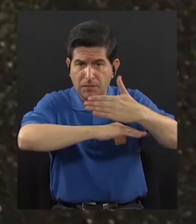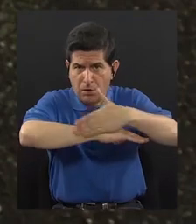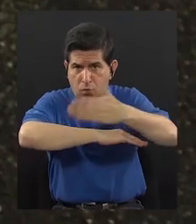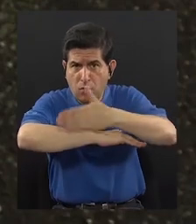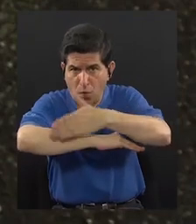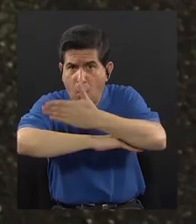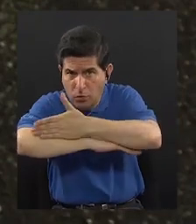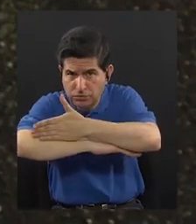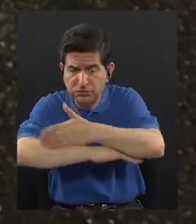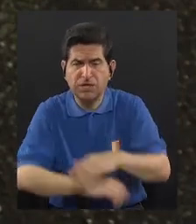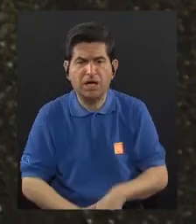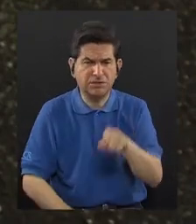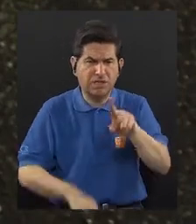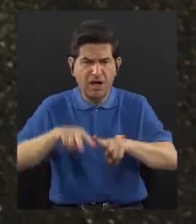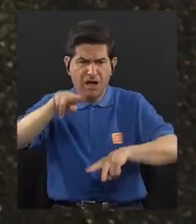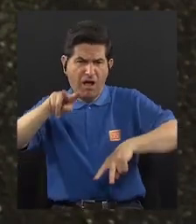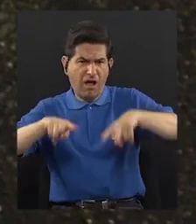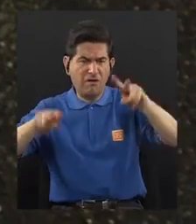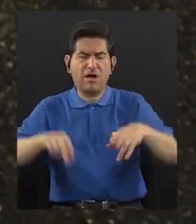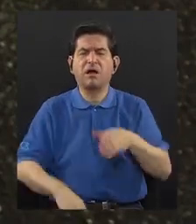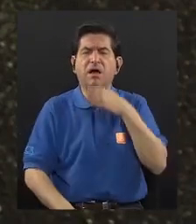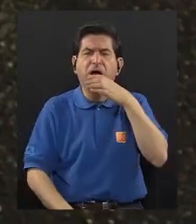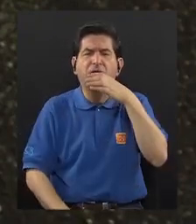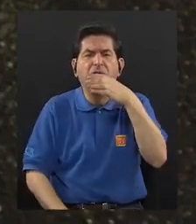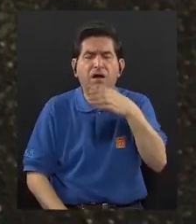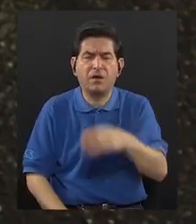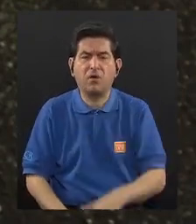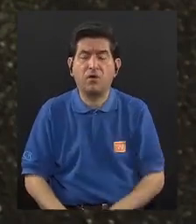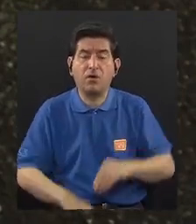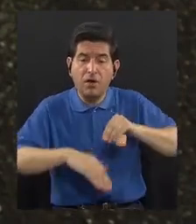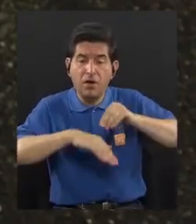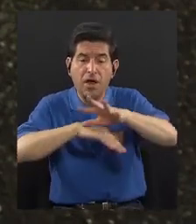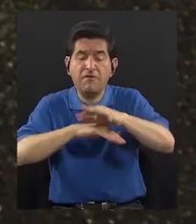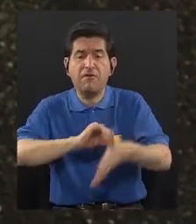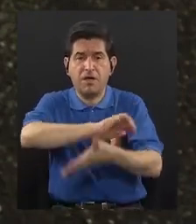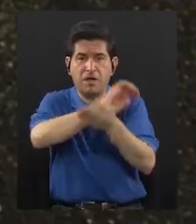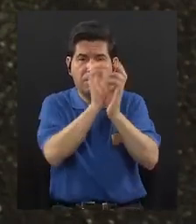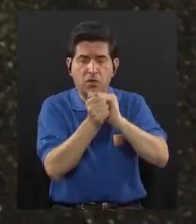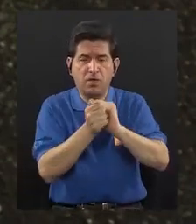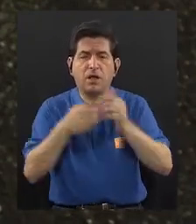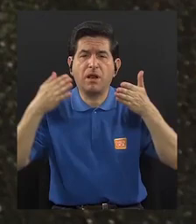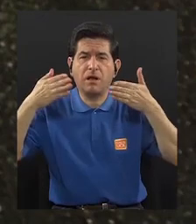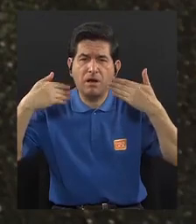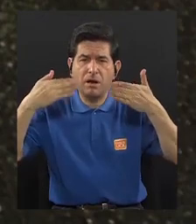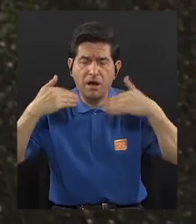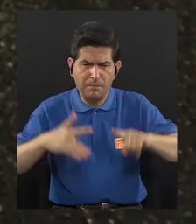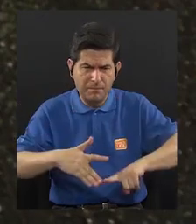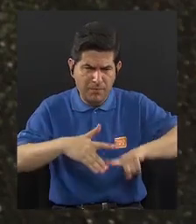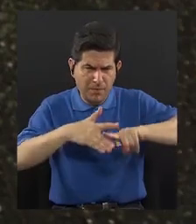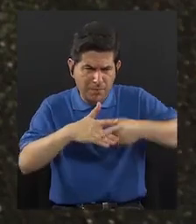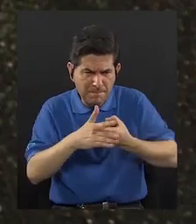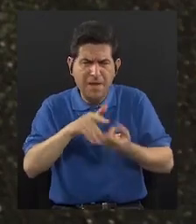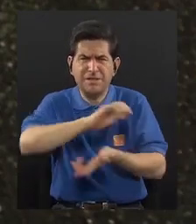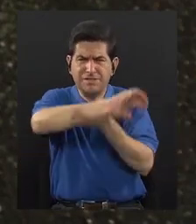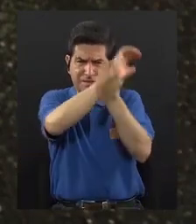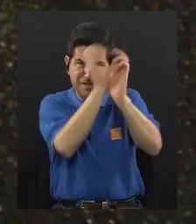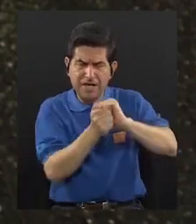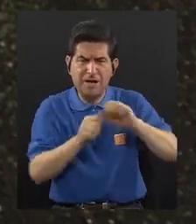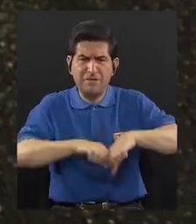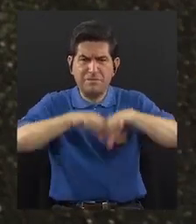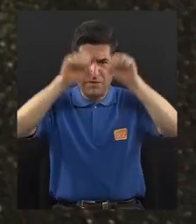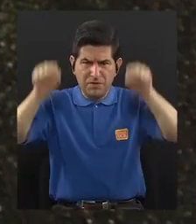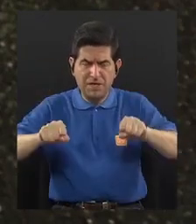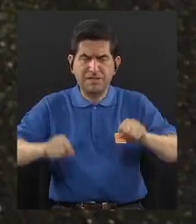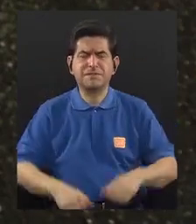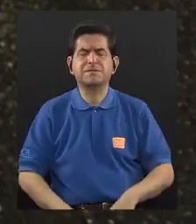costas cuando hay variaciones de calor por el efecto del cambio climático comienzan a darse unos cambios de los